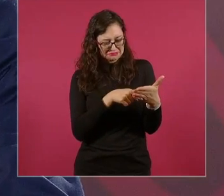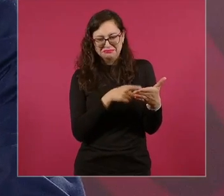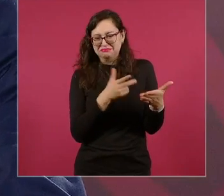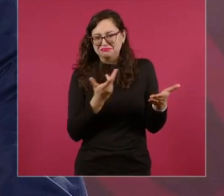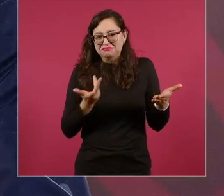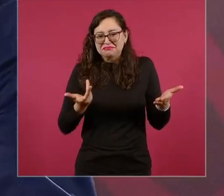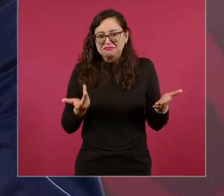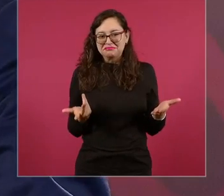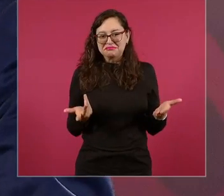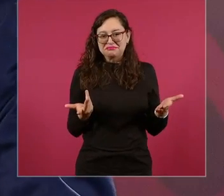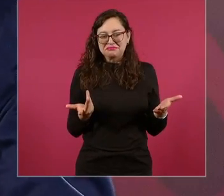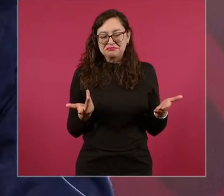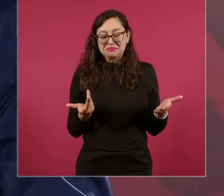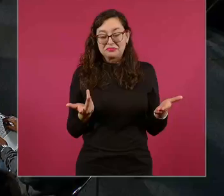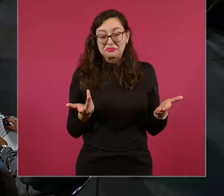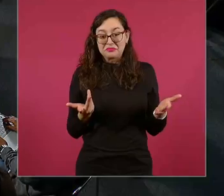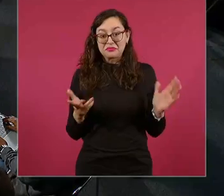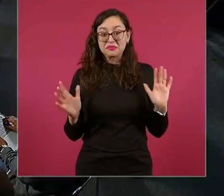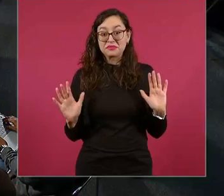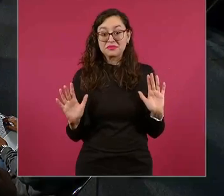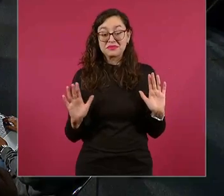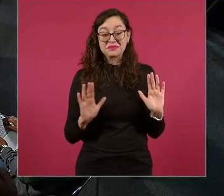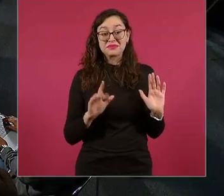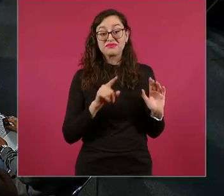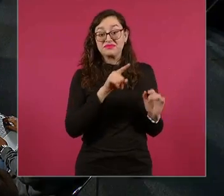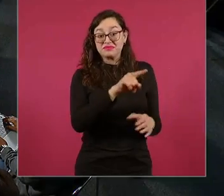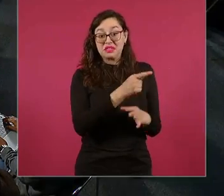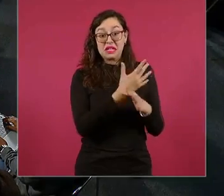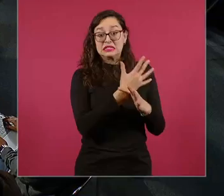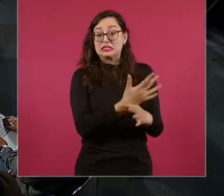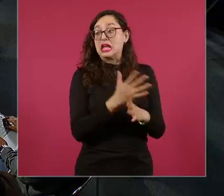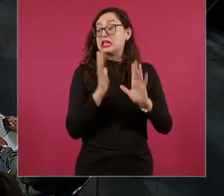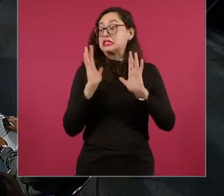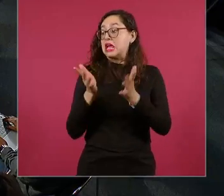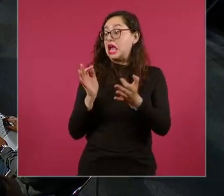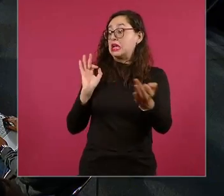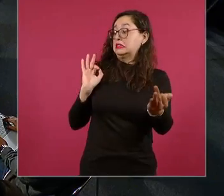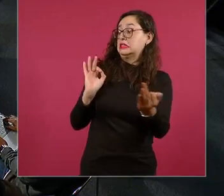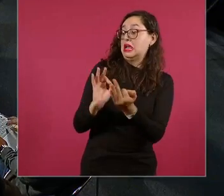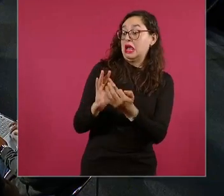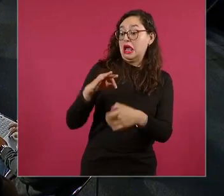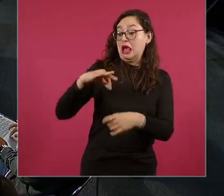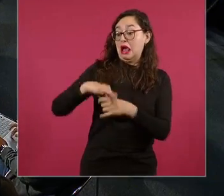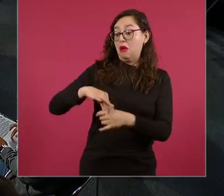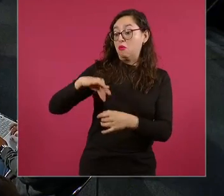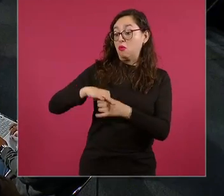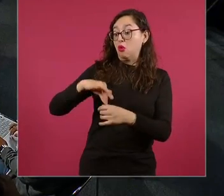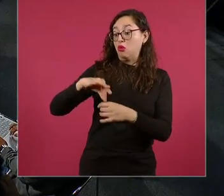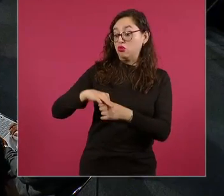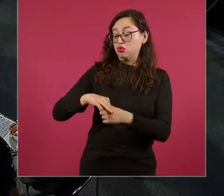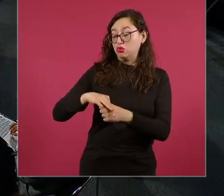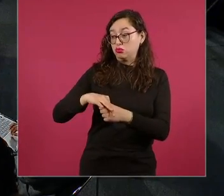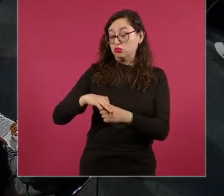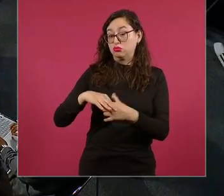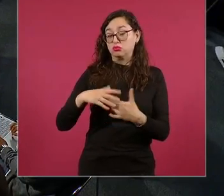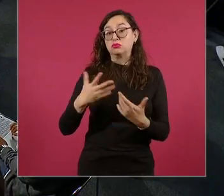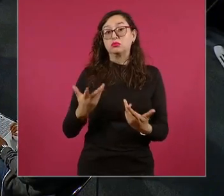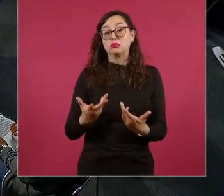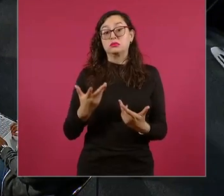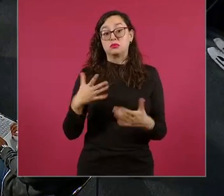con propósitos políticos, porque venían las elecciones, para afectar a Carlos Salinas.